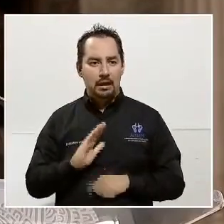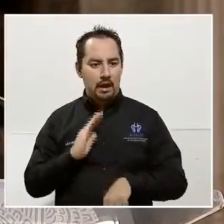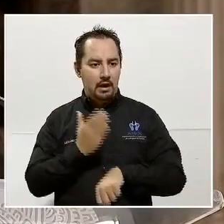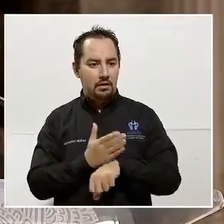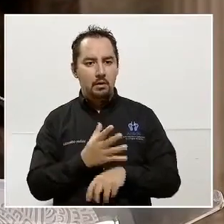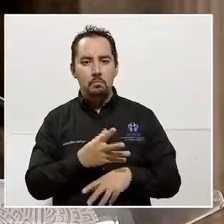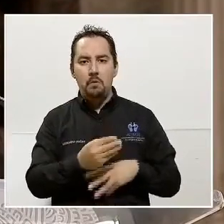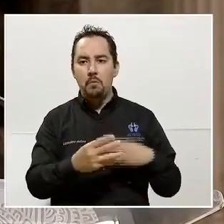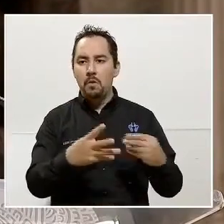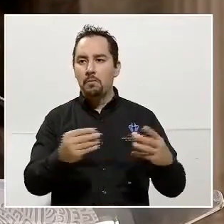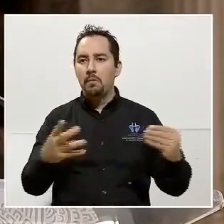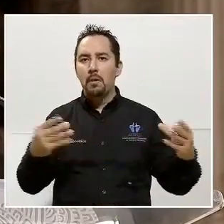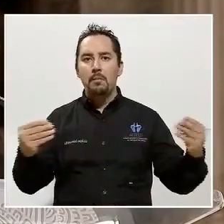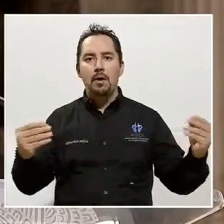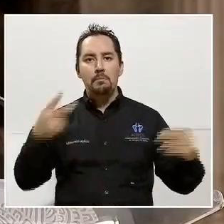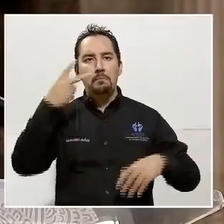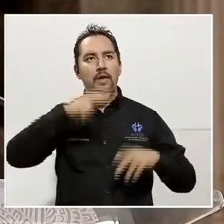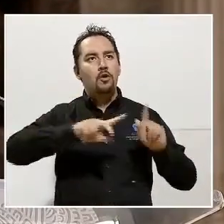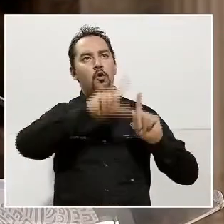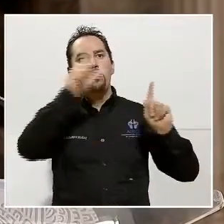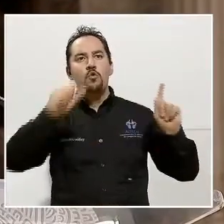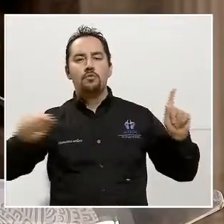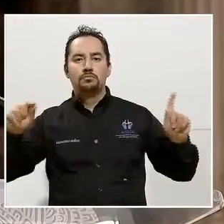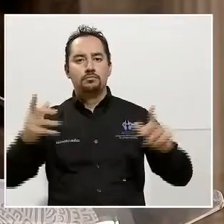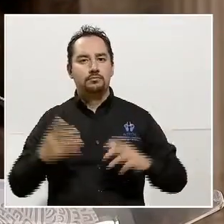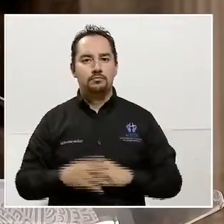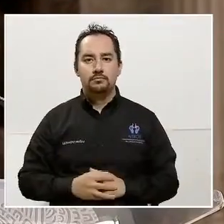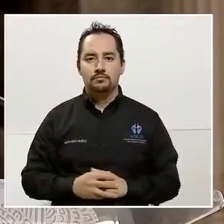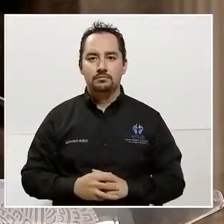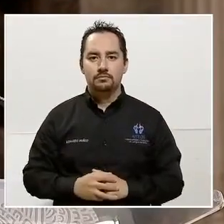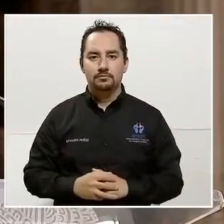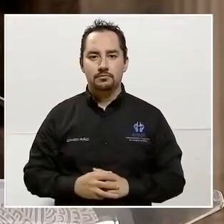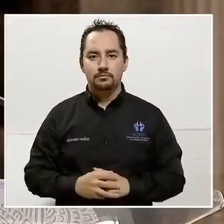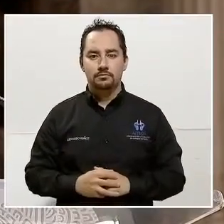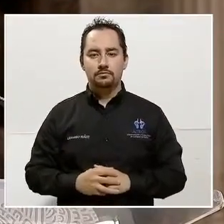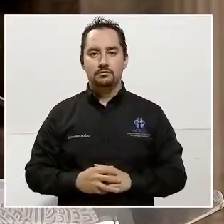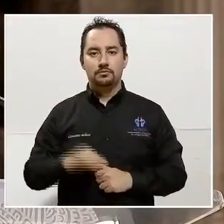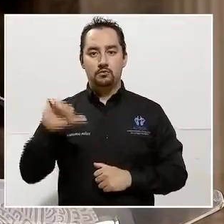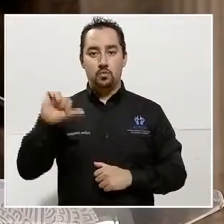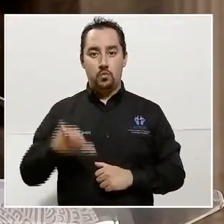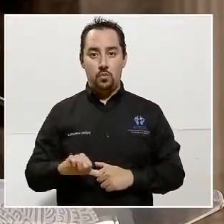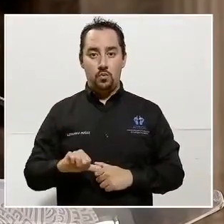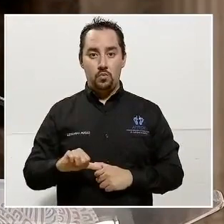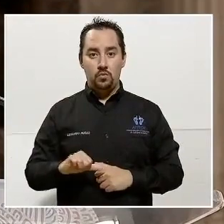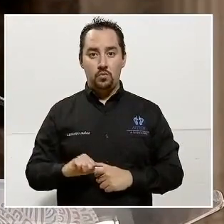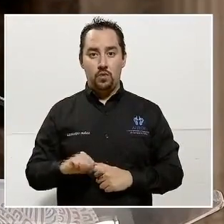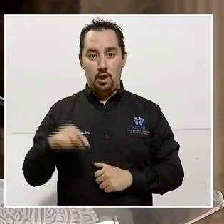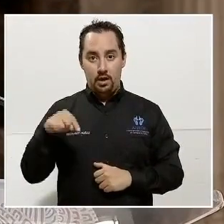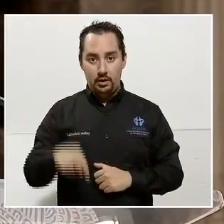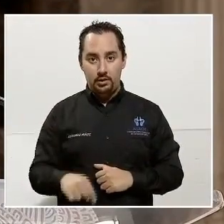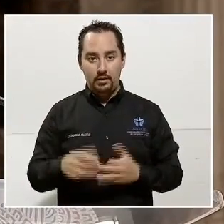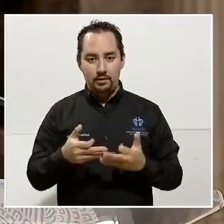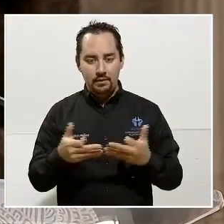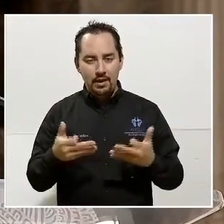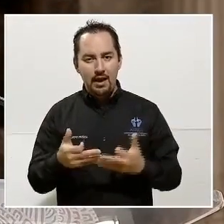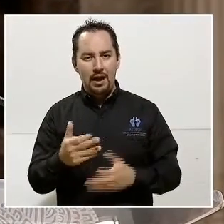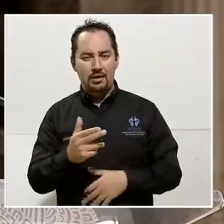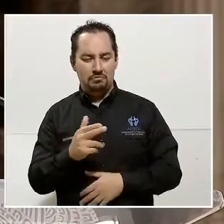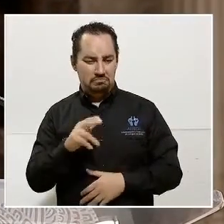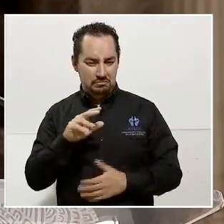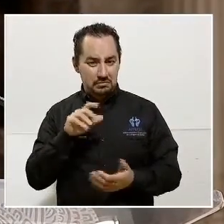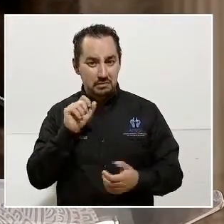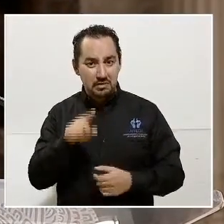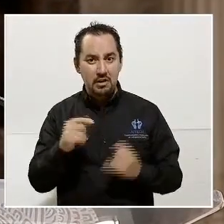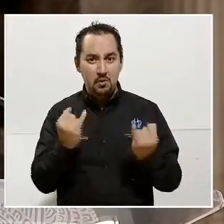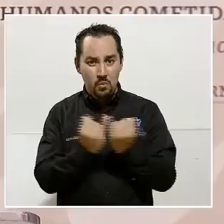los rincones del país. Hoy, desde esta tierra herida por